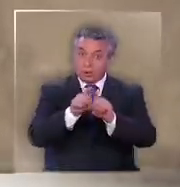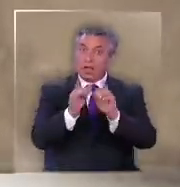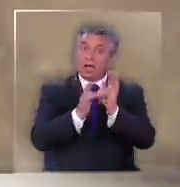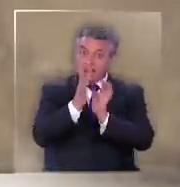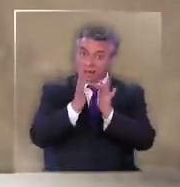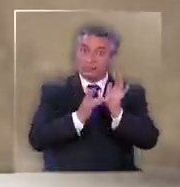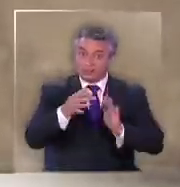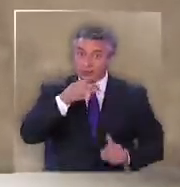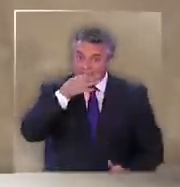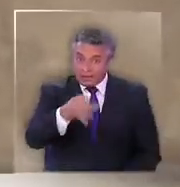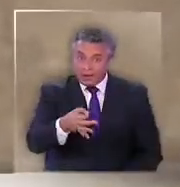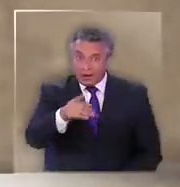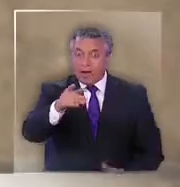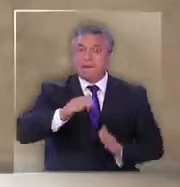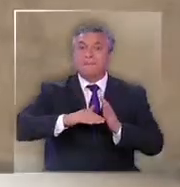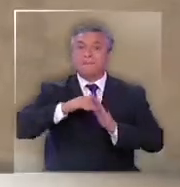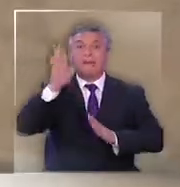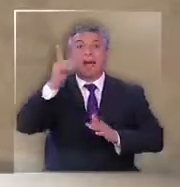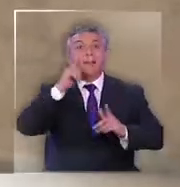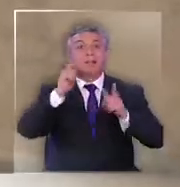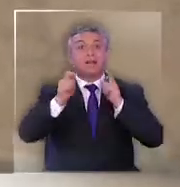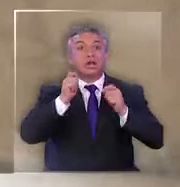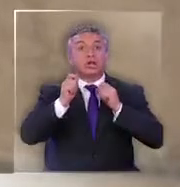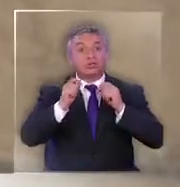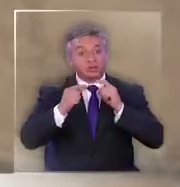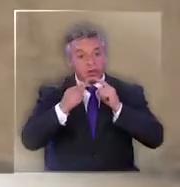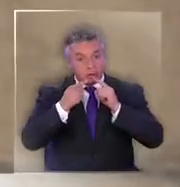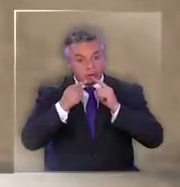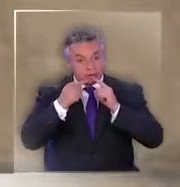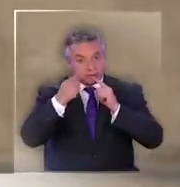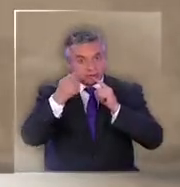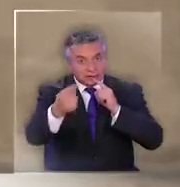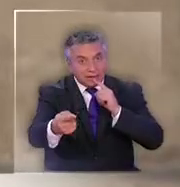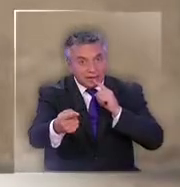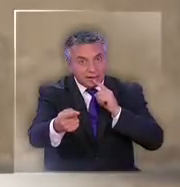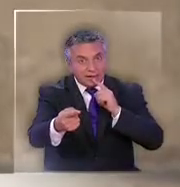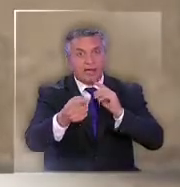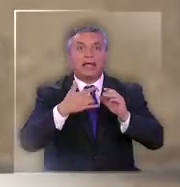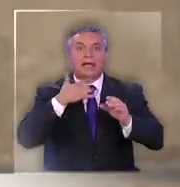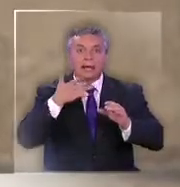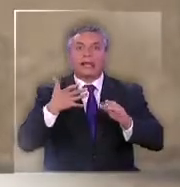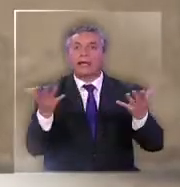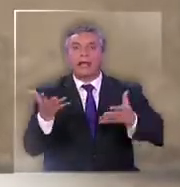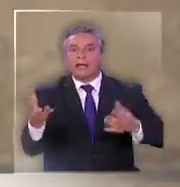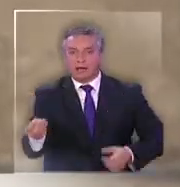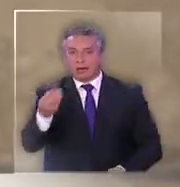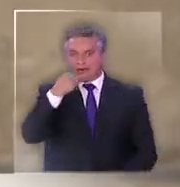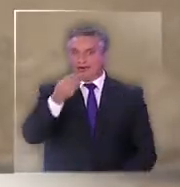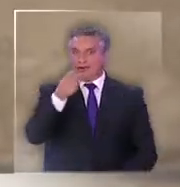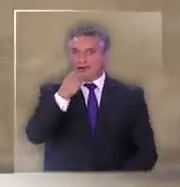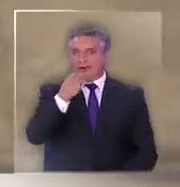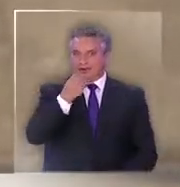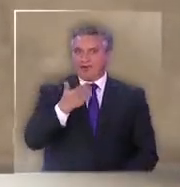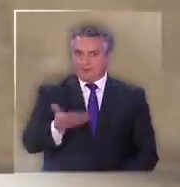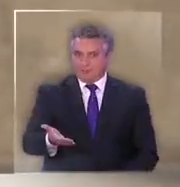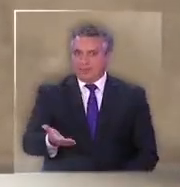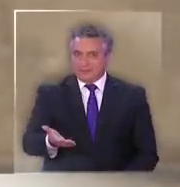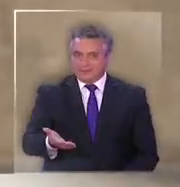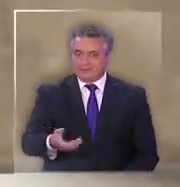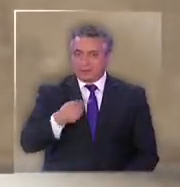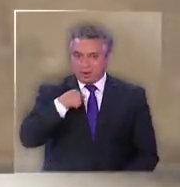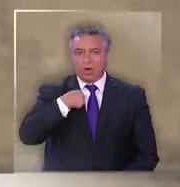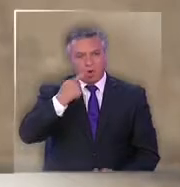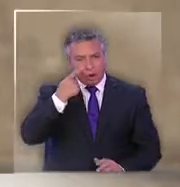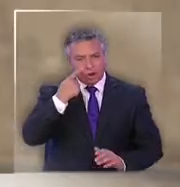una vez, que es más peligroso lo que sale de tu boca que lo que metes por tu boca. Y yo he conocido mucha